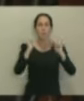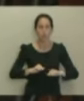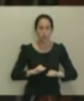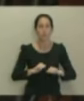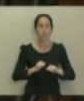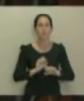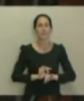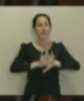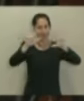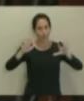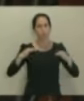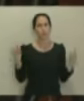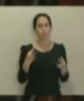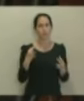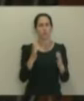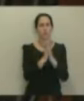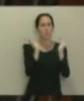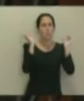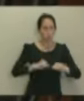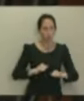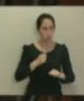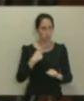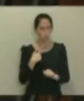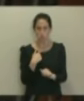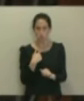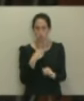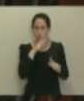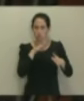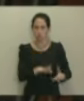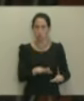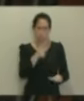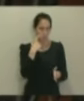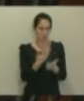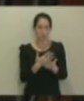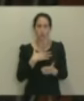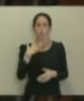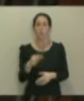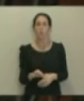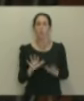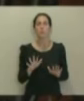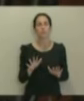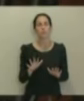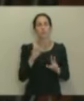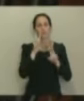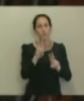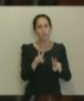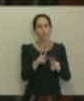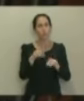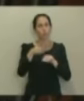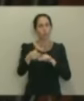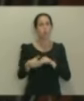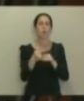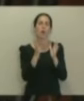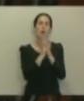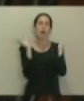Yo soy favorable a los acuerdos y a los pactos, y usted mejor que nadie puede acreditar eso. Y creo que vamos a un escenario de necesidad de acuerdos,